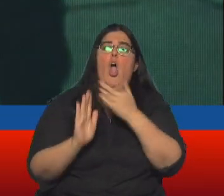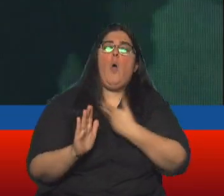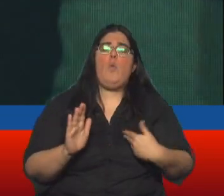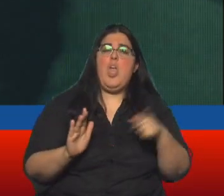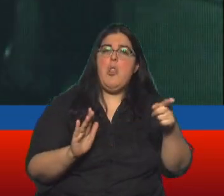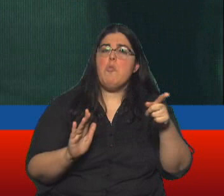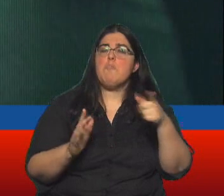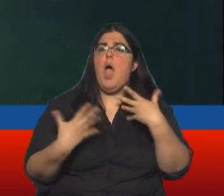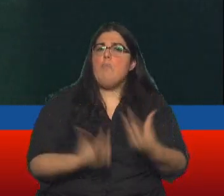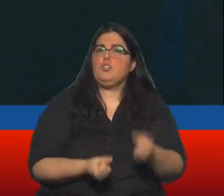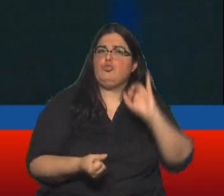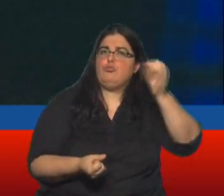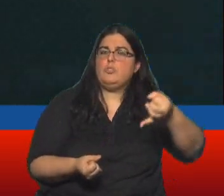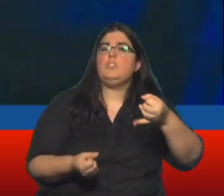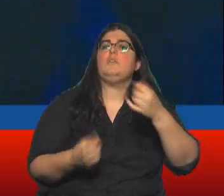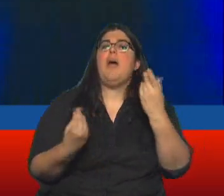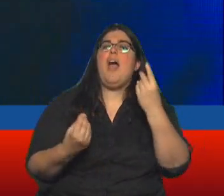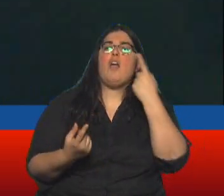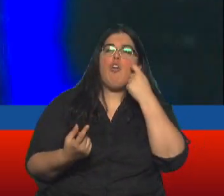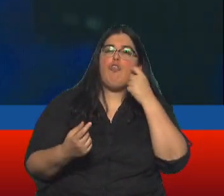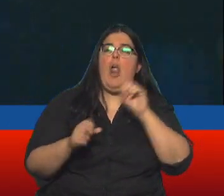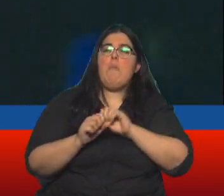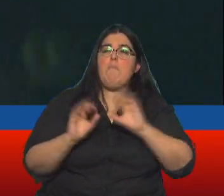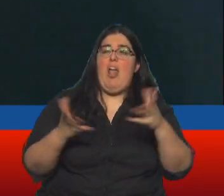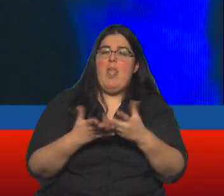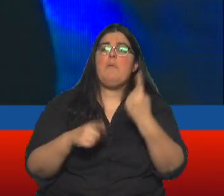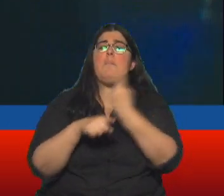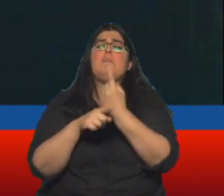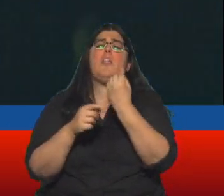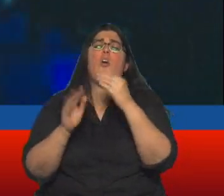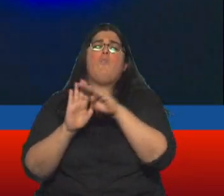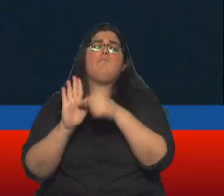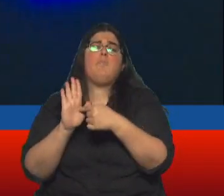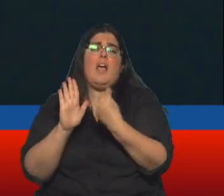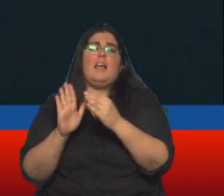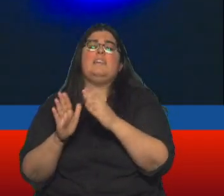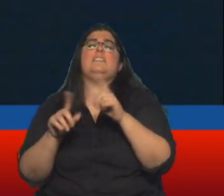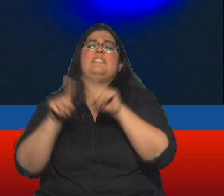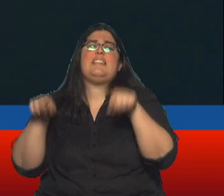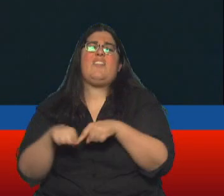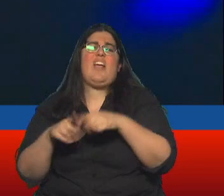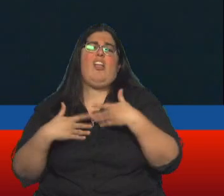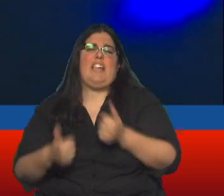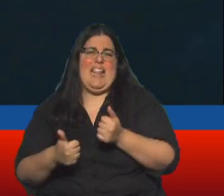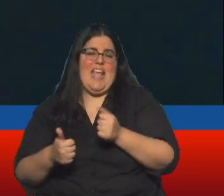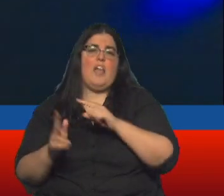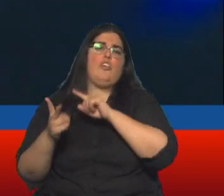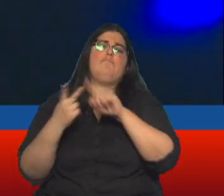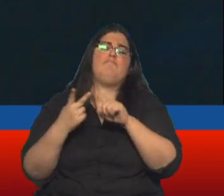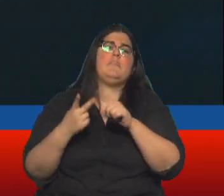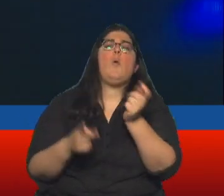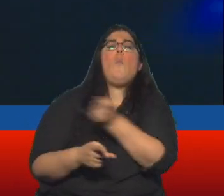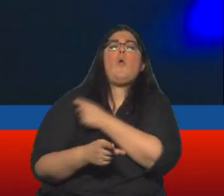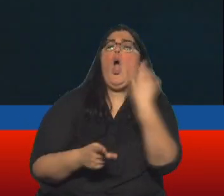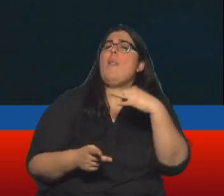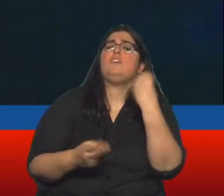de controlar los comportamientos sociales en relación a la pandemia. Uno es el certificado sanitario y lo otro es la vacunación obligatoria para el personal de